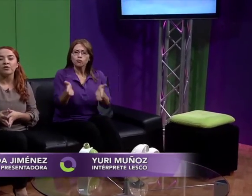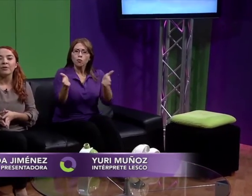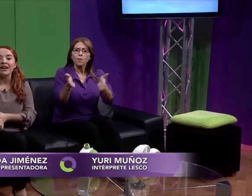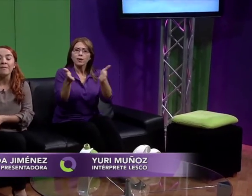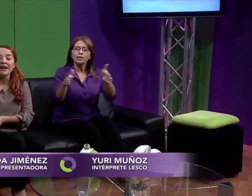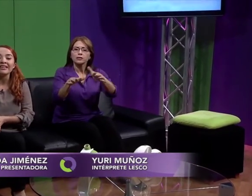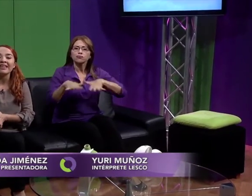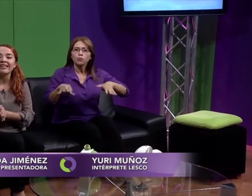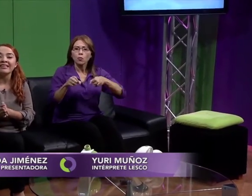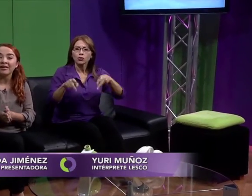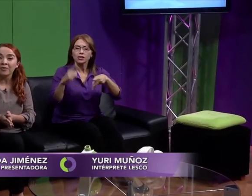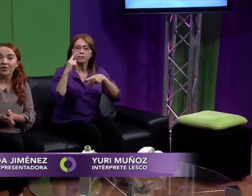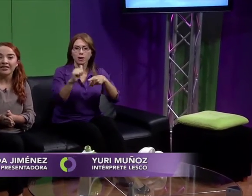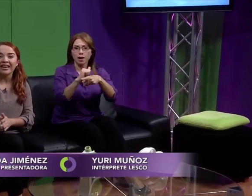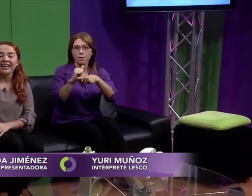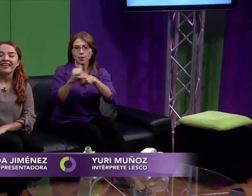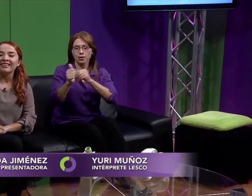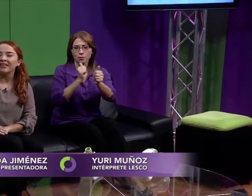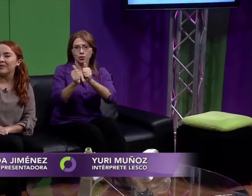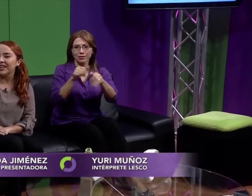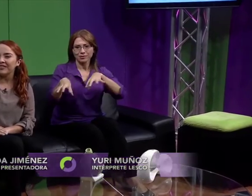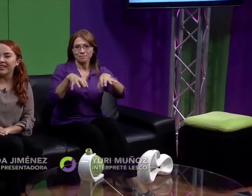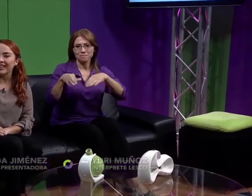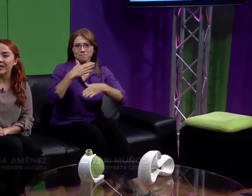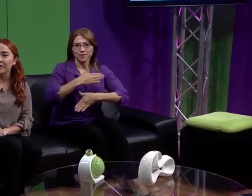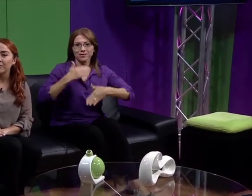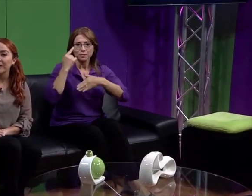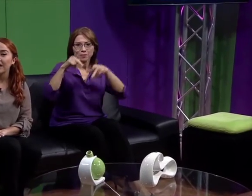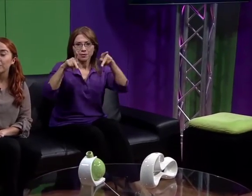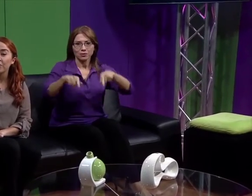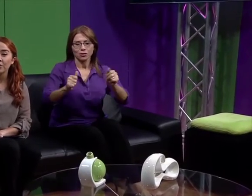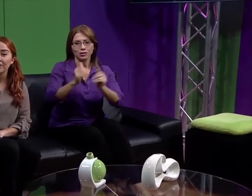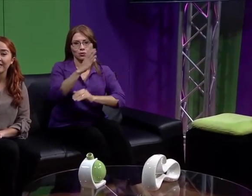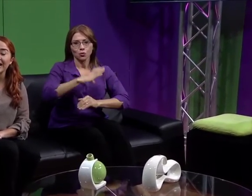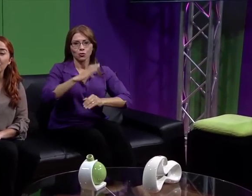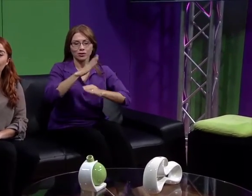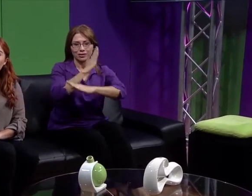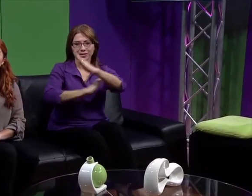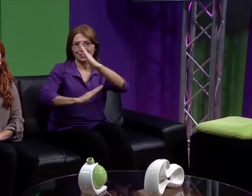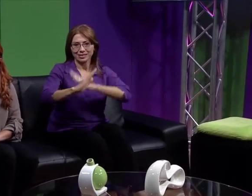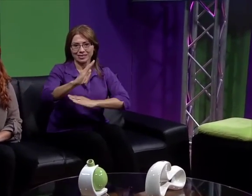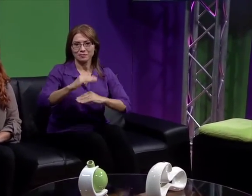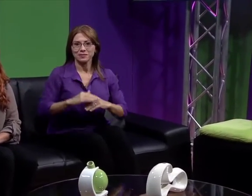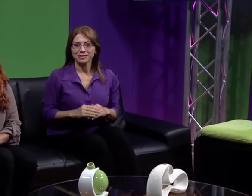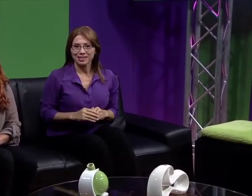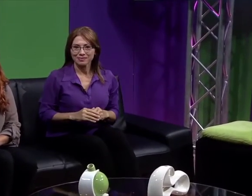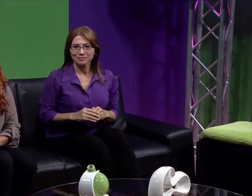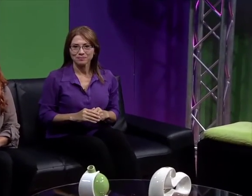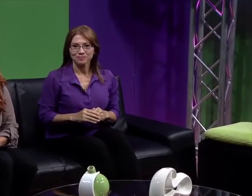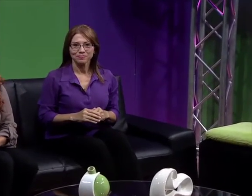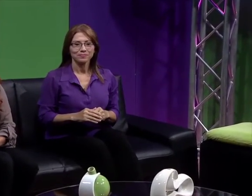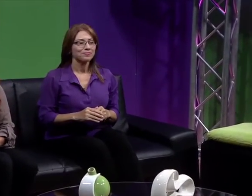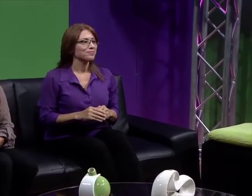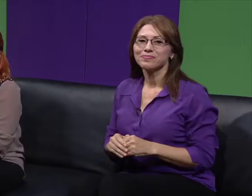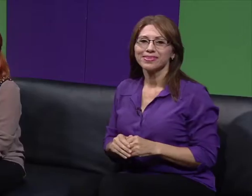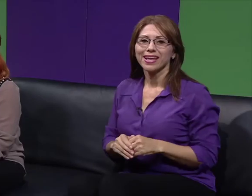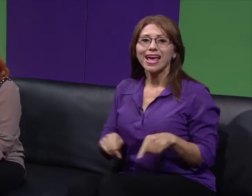espacios para la práctica del deporte y de actividades recreativas para las personas en condición de discapacidad.